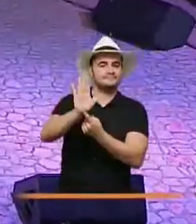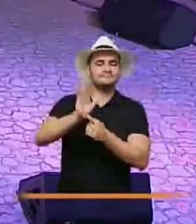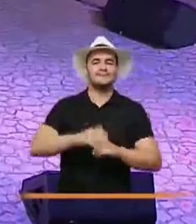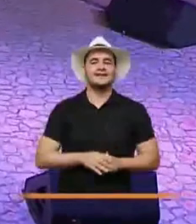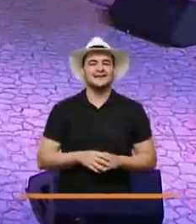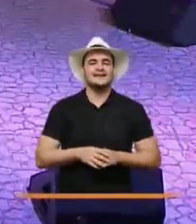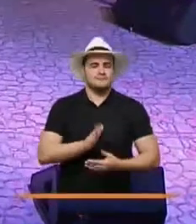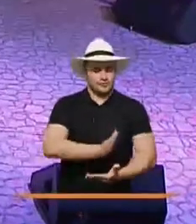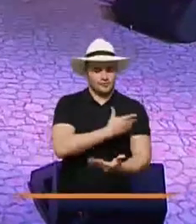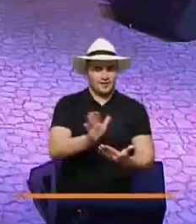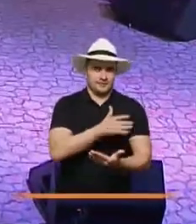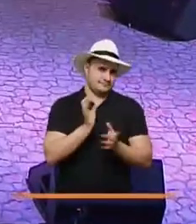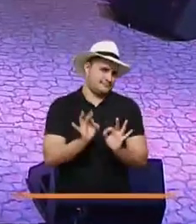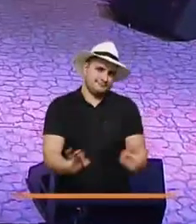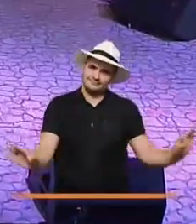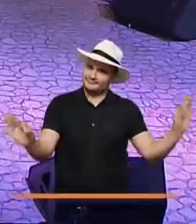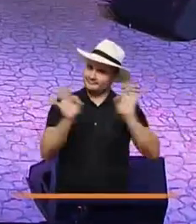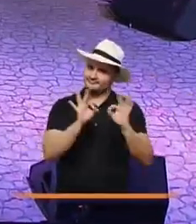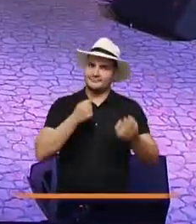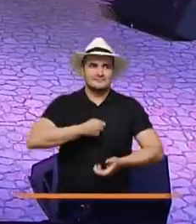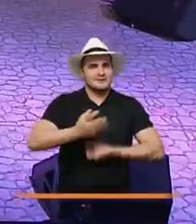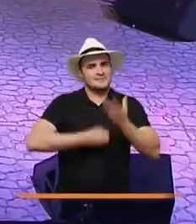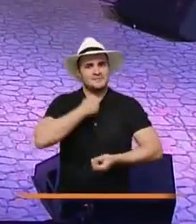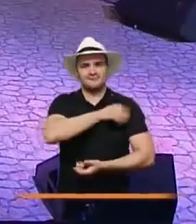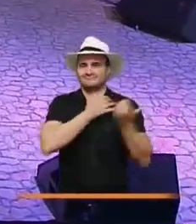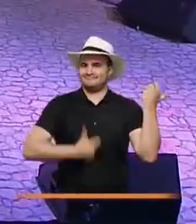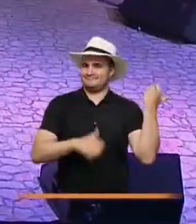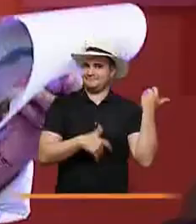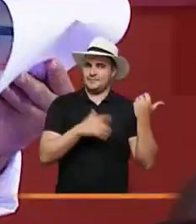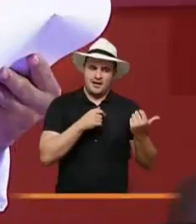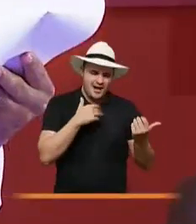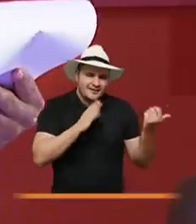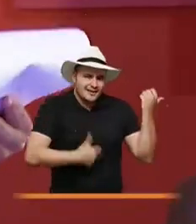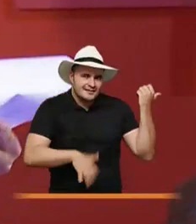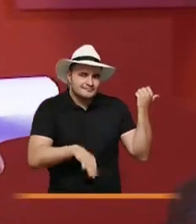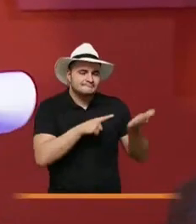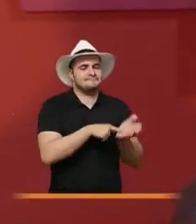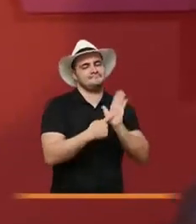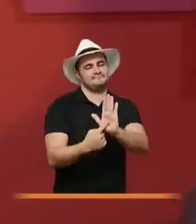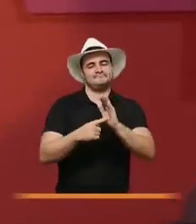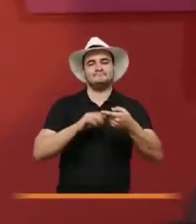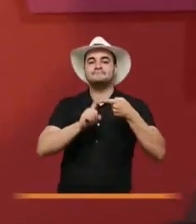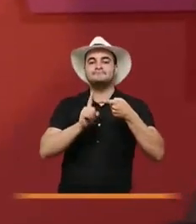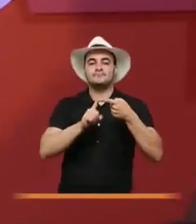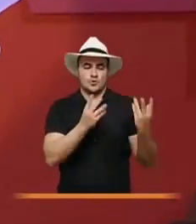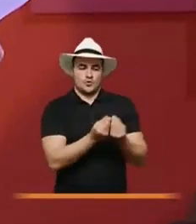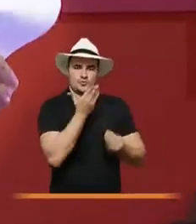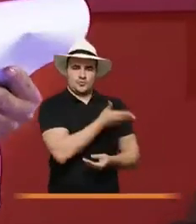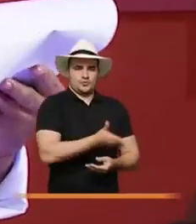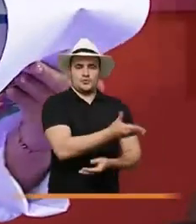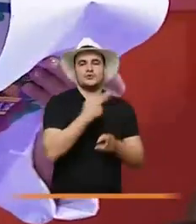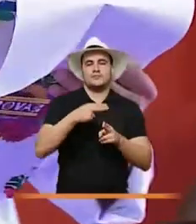a la parte musical sin duda importantísima lógicamente para el desarrollo del festival de la trova se trata de el grupo